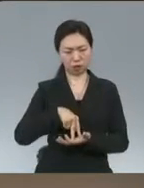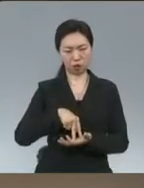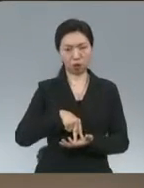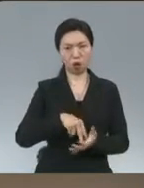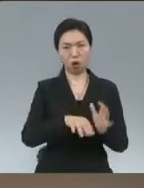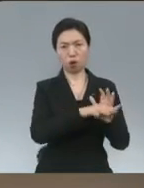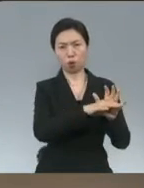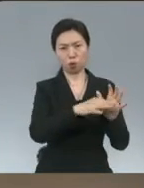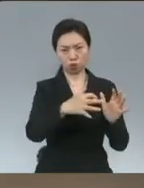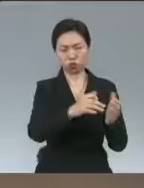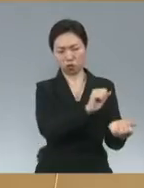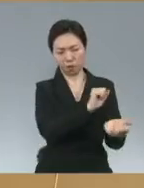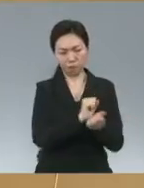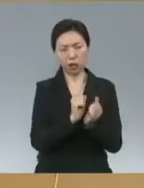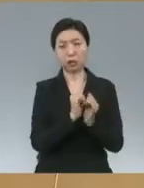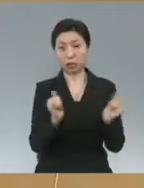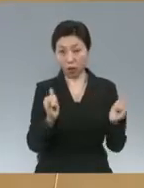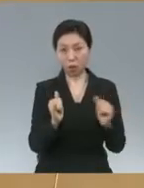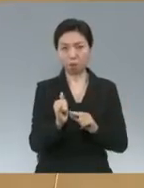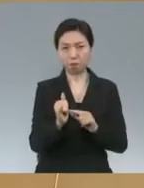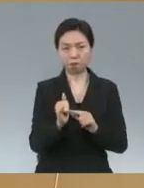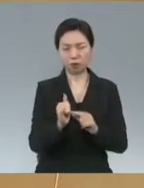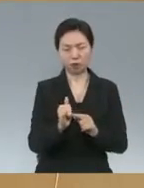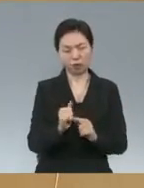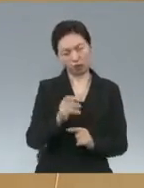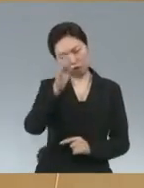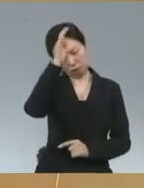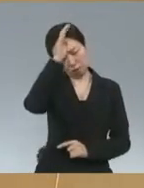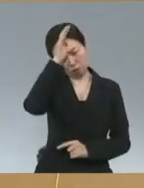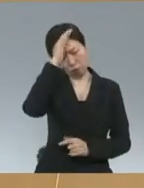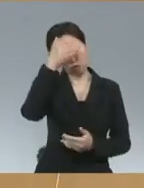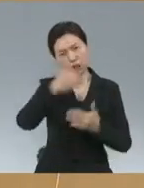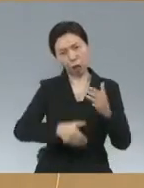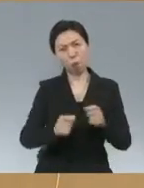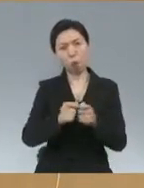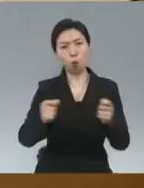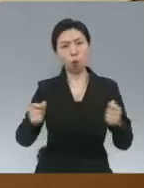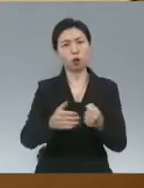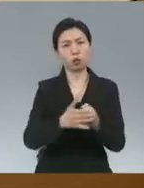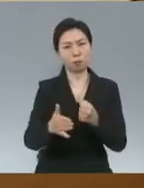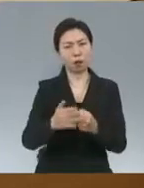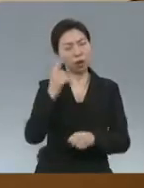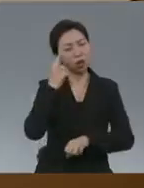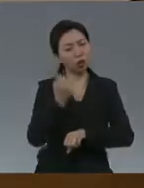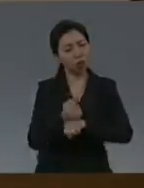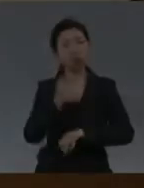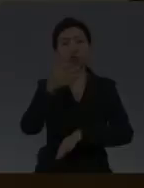gobierno valora en este contexto si relajar las pautas de prevención para las próximas semanas